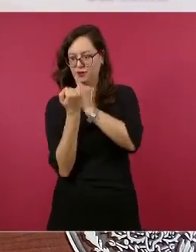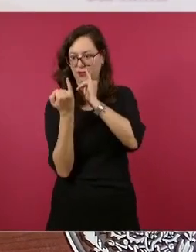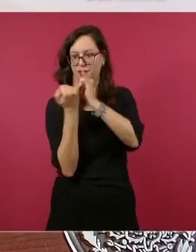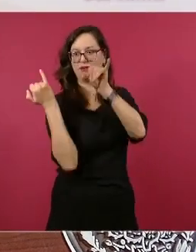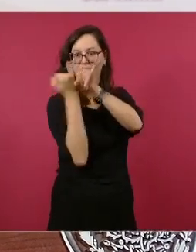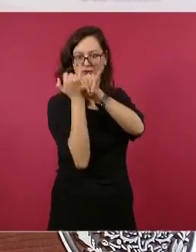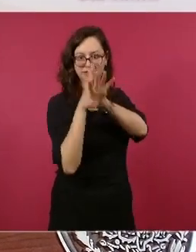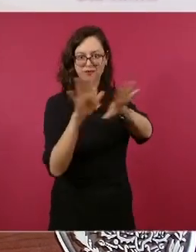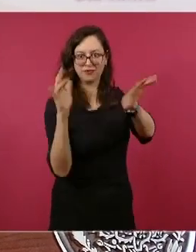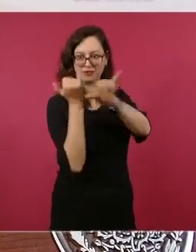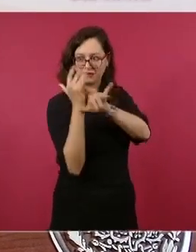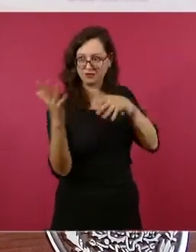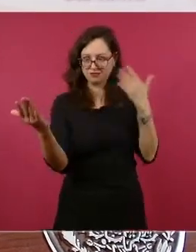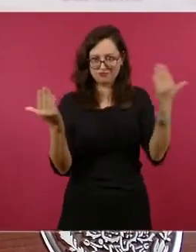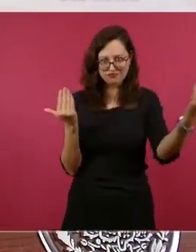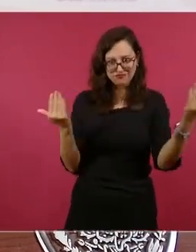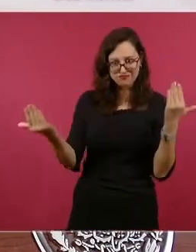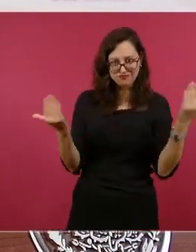ya